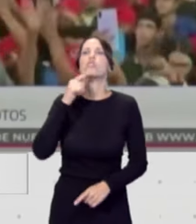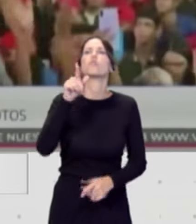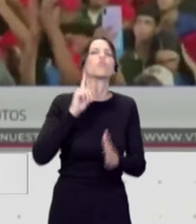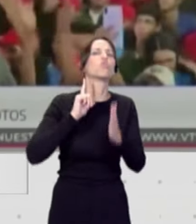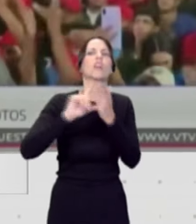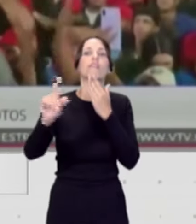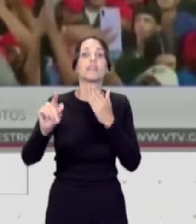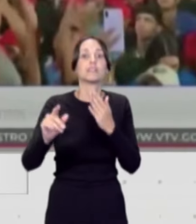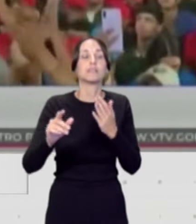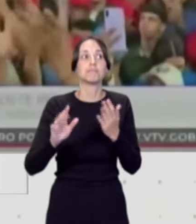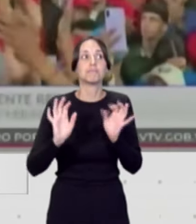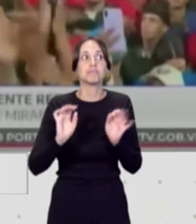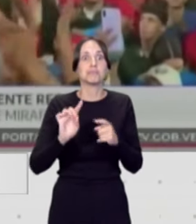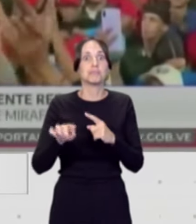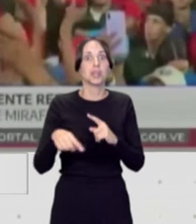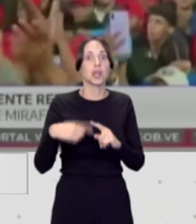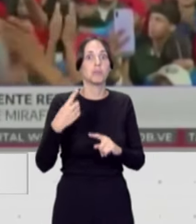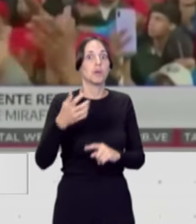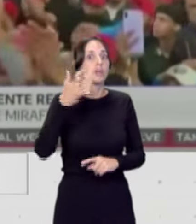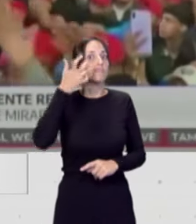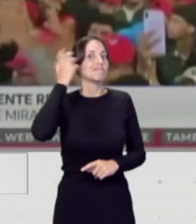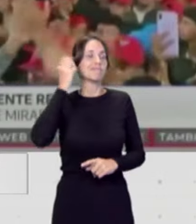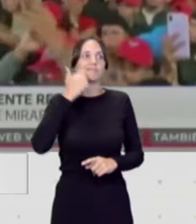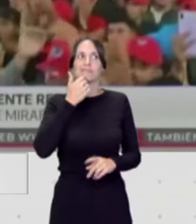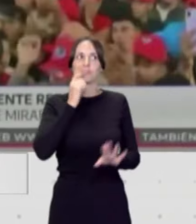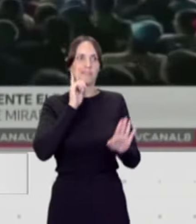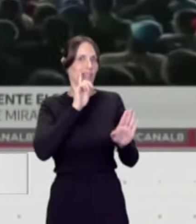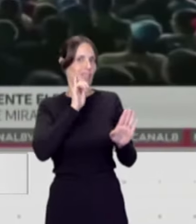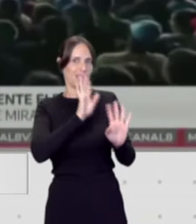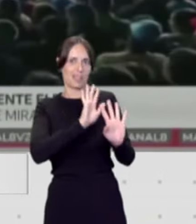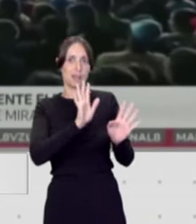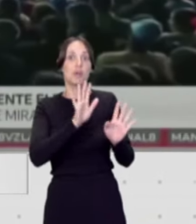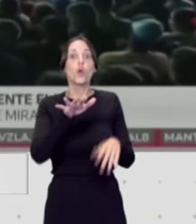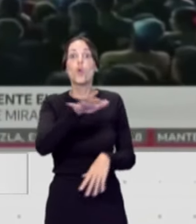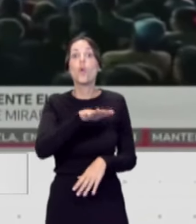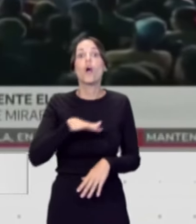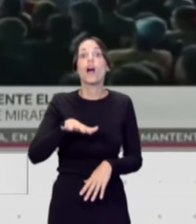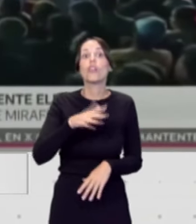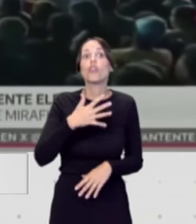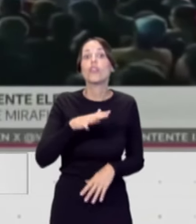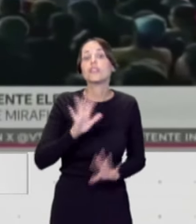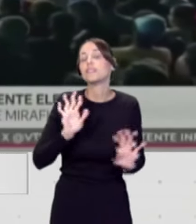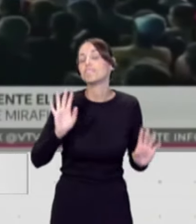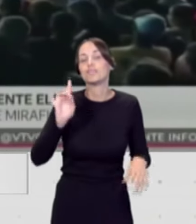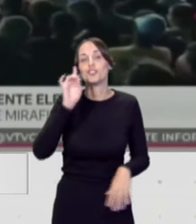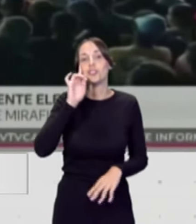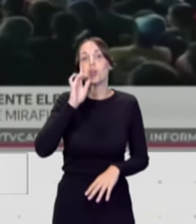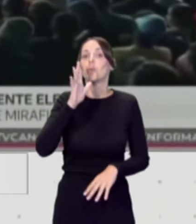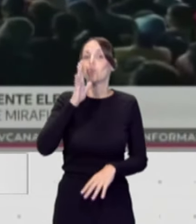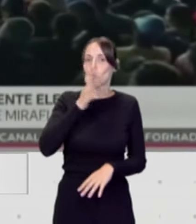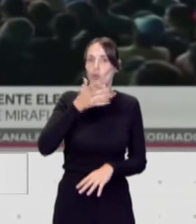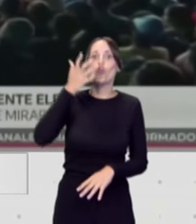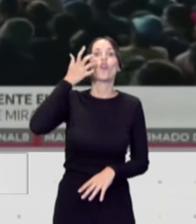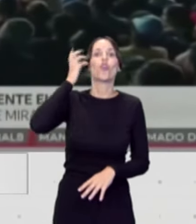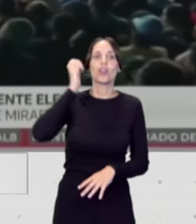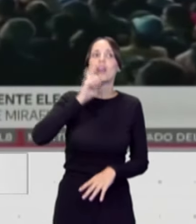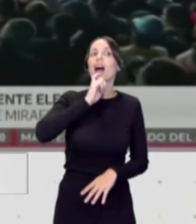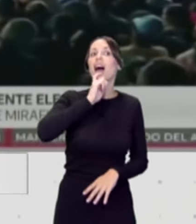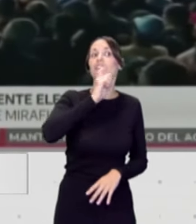hacer, pues a través desmentirlo desde un sitio absolutamente desconocido, porque bien señaló ella que no iba a saber